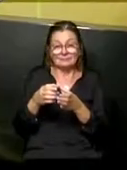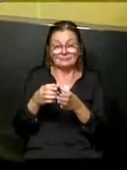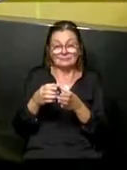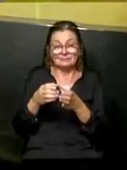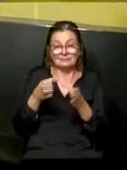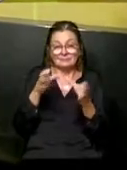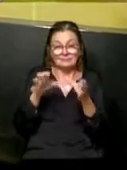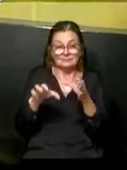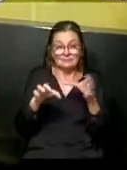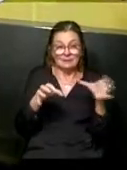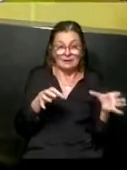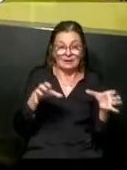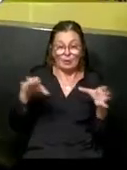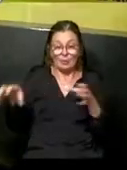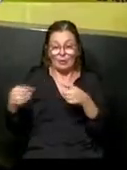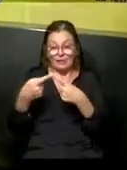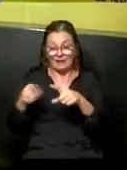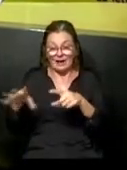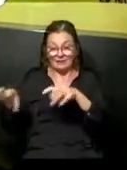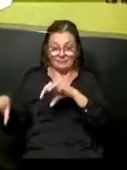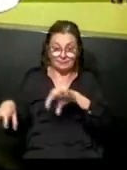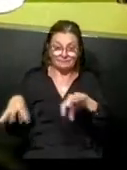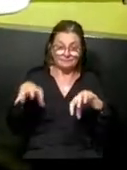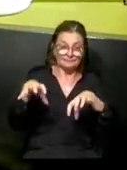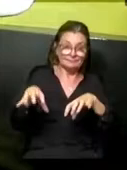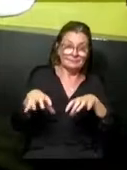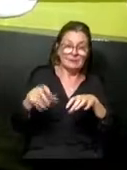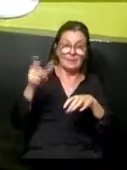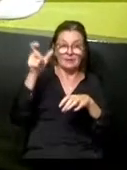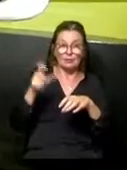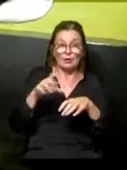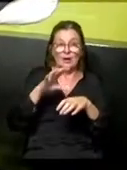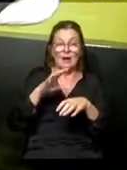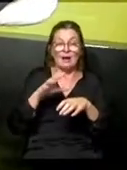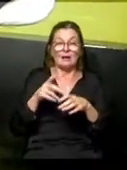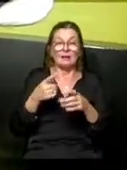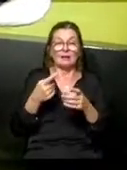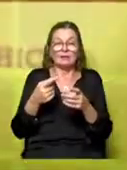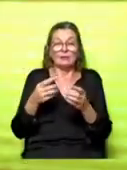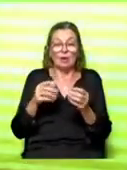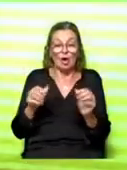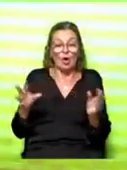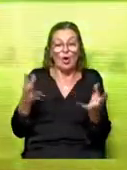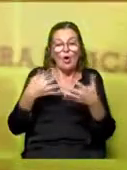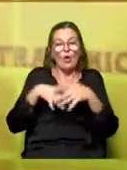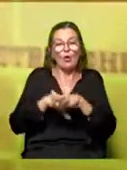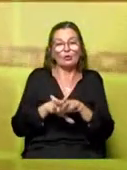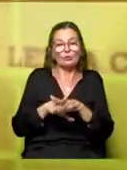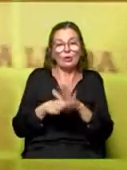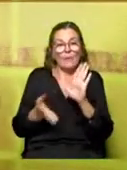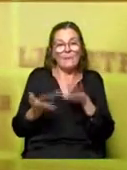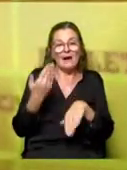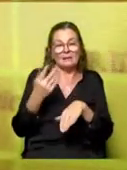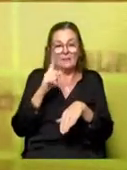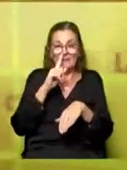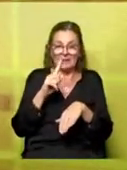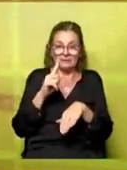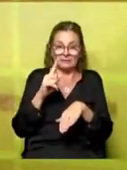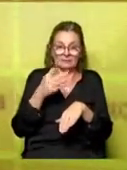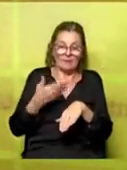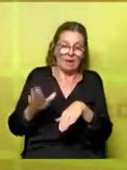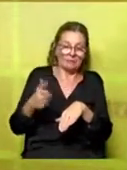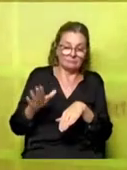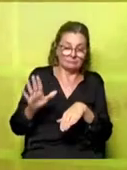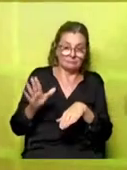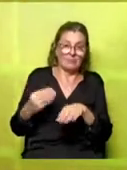así, los de asentamiento, las discapacidad, las personas afrodescendientes, por parte. Si los contamos a todos, somos muchos miles más. Los postergados. Sí,